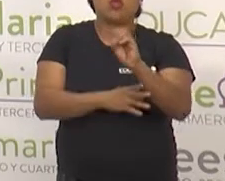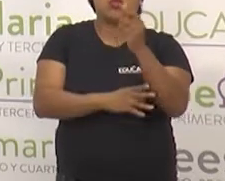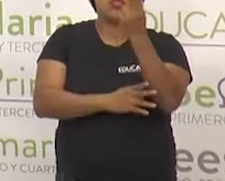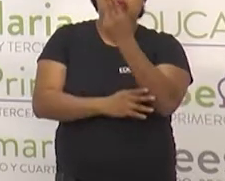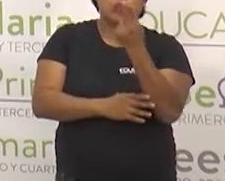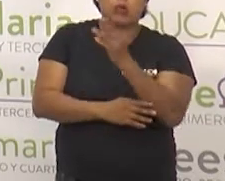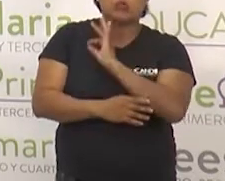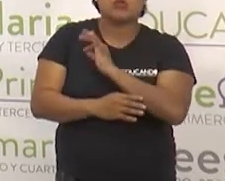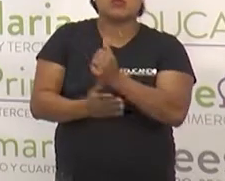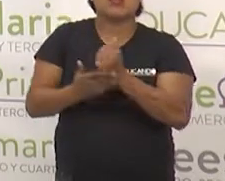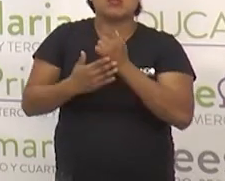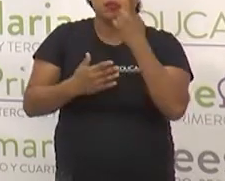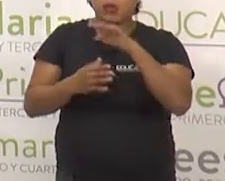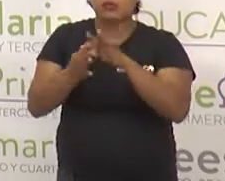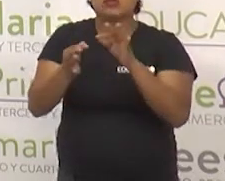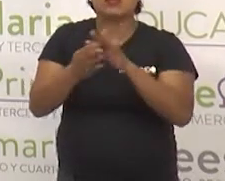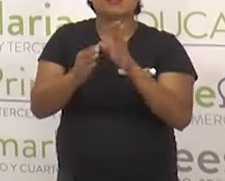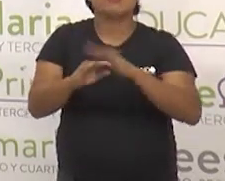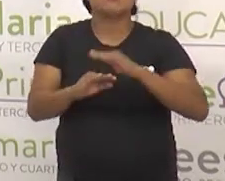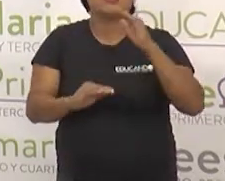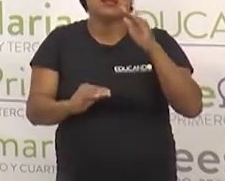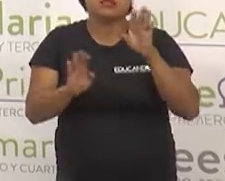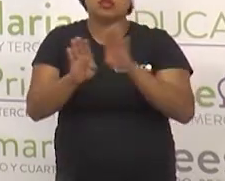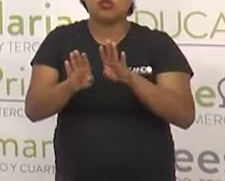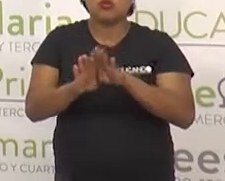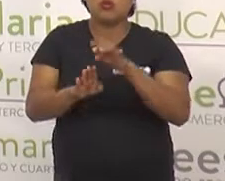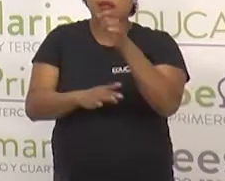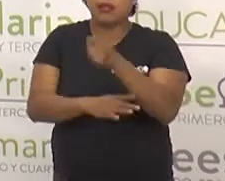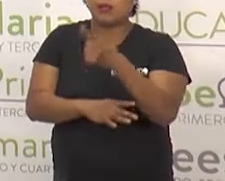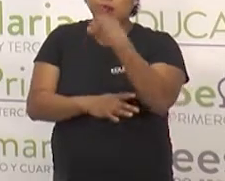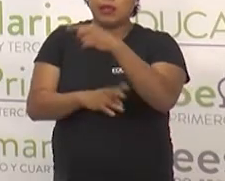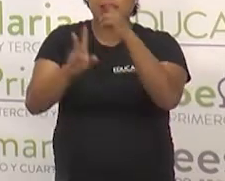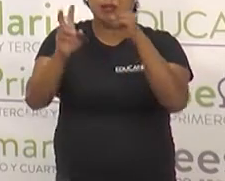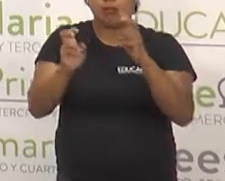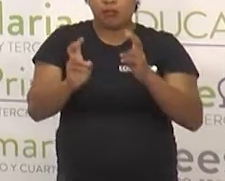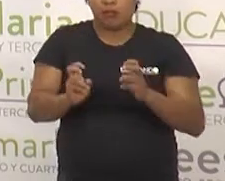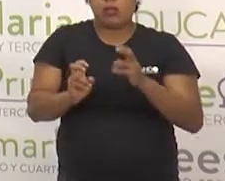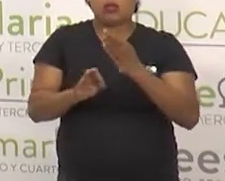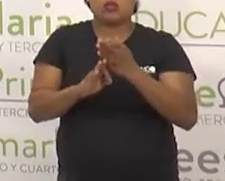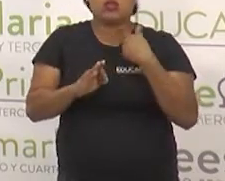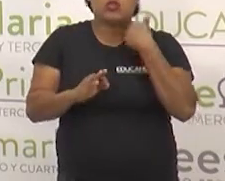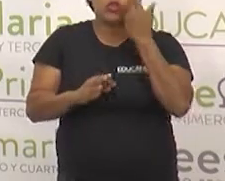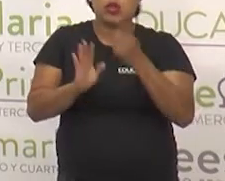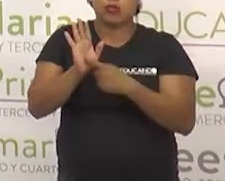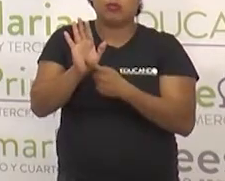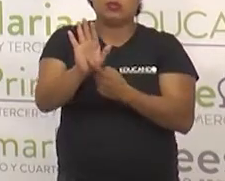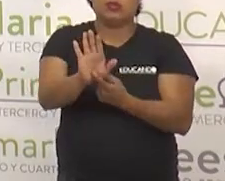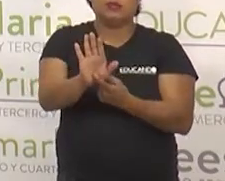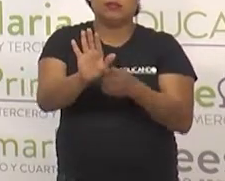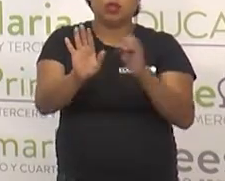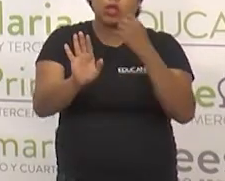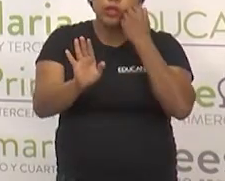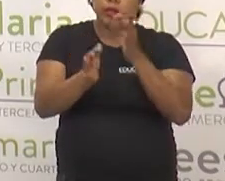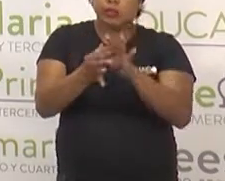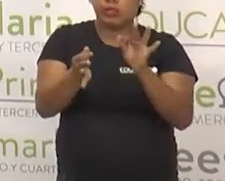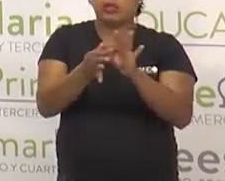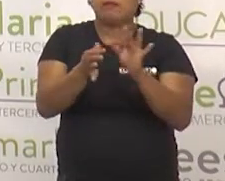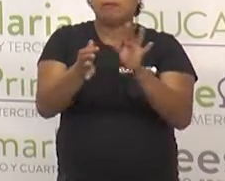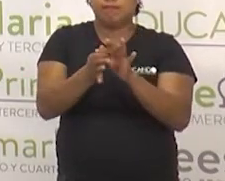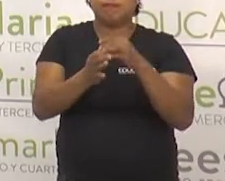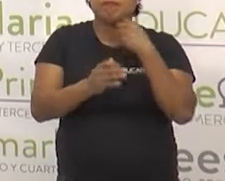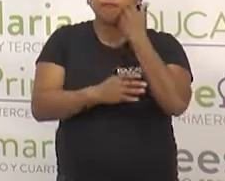dibujos que me ayuden a explicar un poco más respecto al tema que te quiero mostrar o